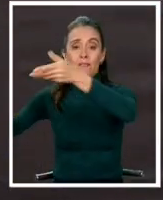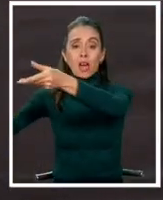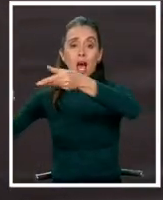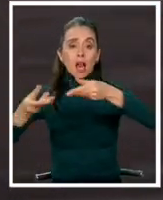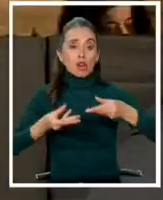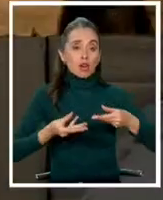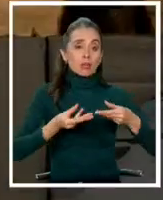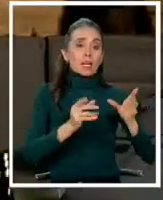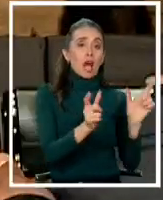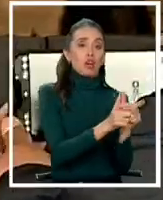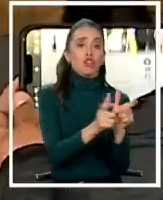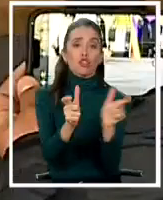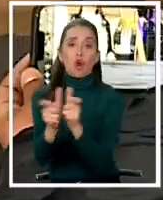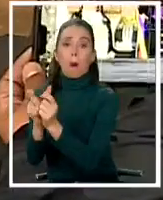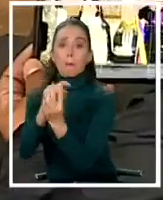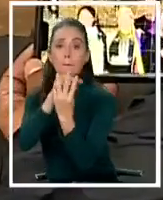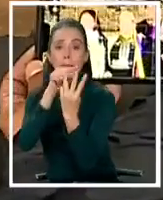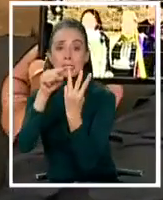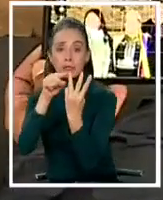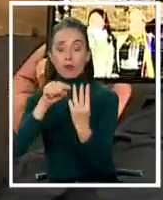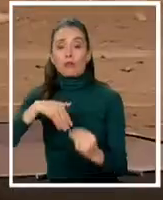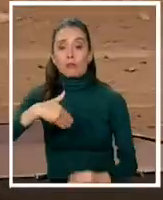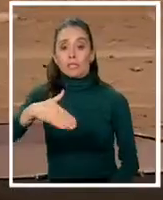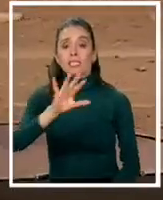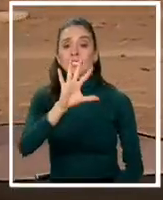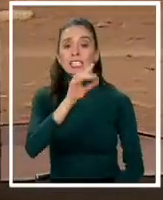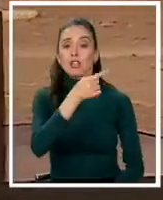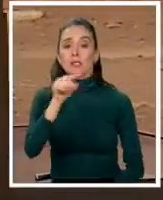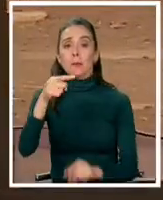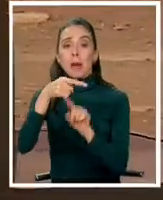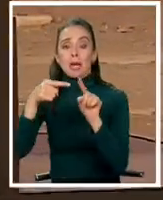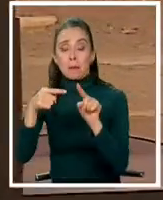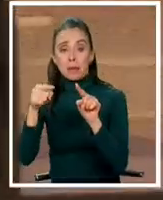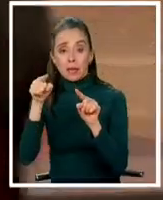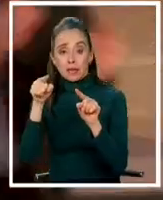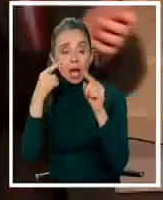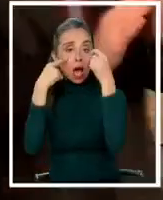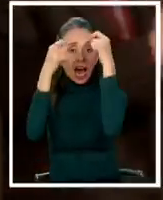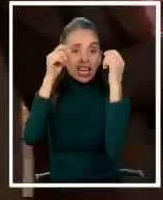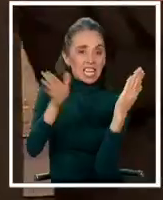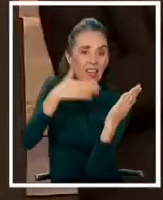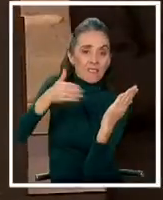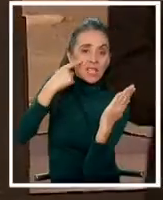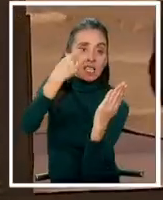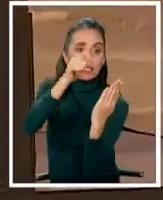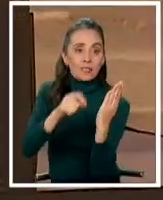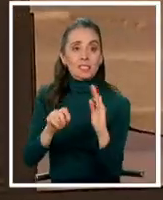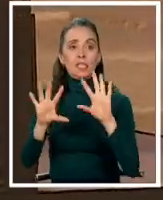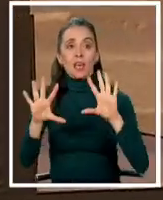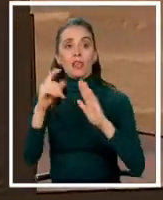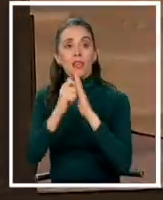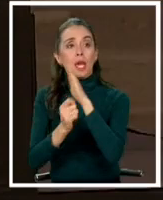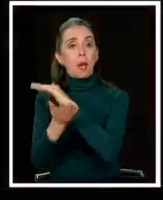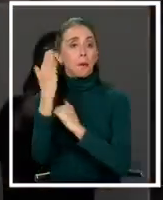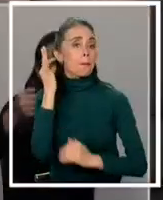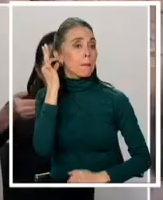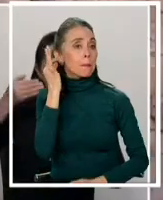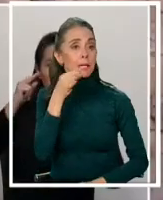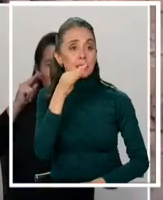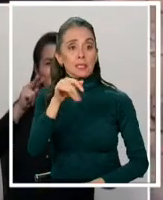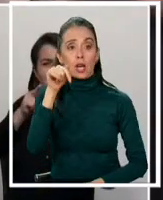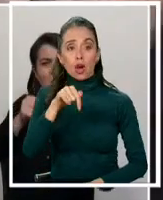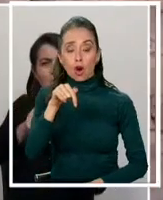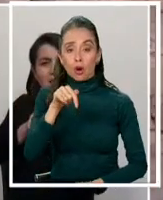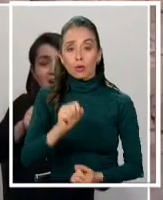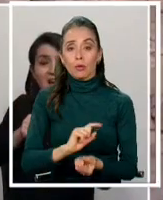de las comisiones que durante las próximas 5 semanas y media deberán revisarla. Hace 10 meses, pero que hoy